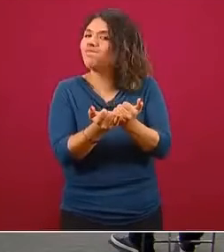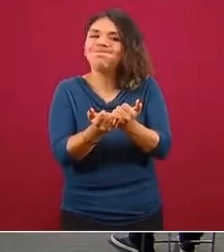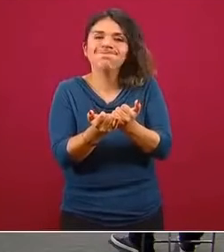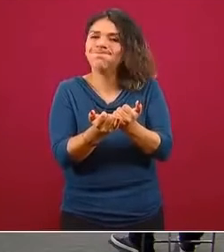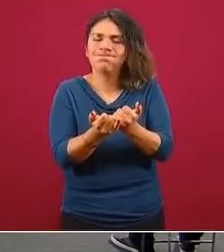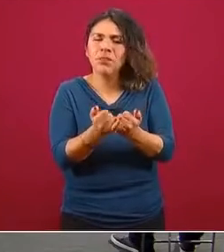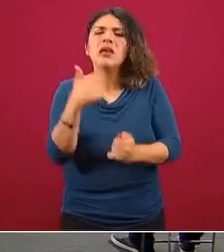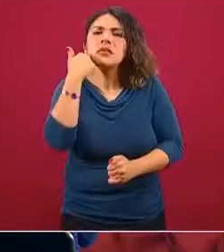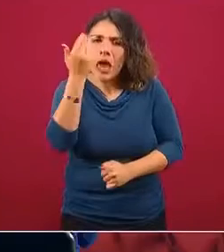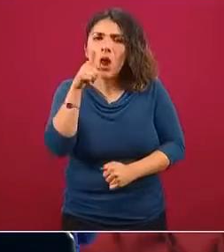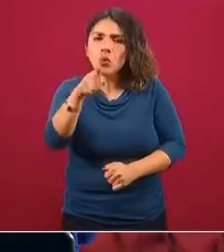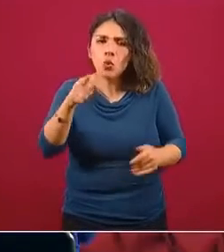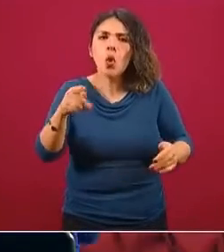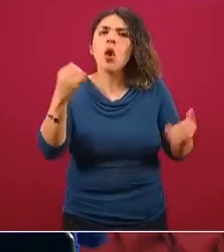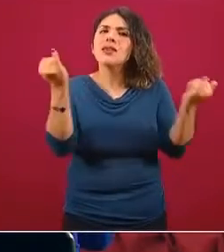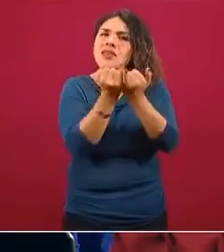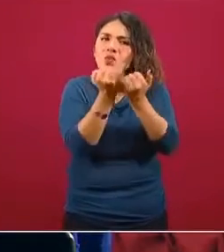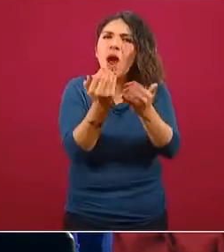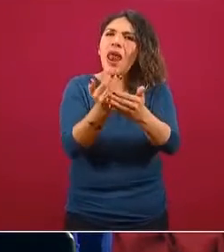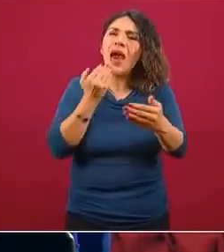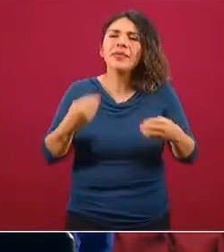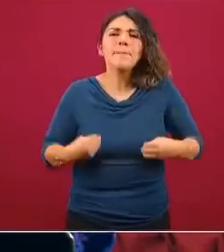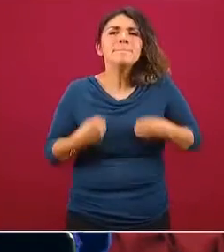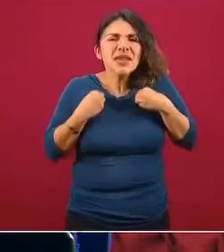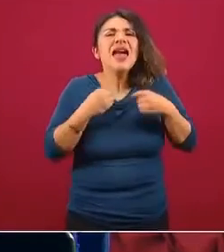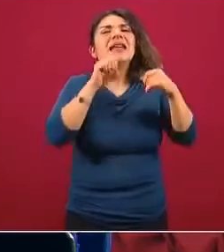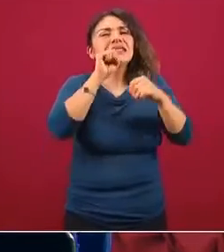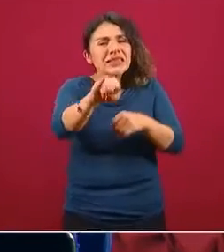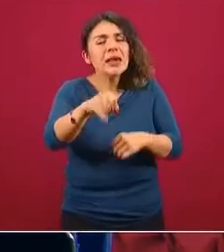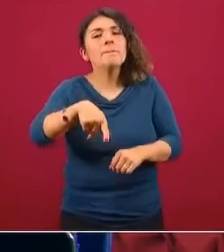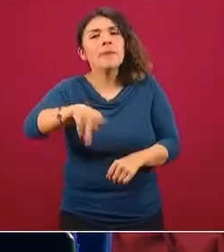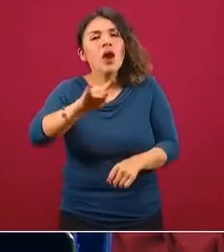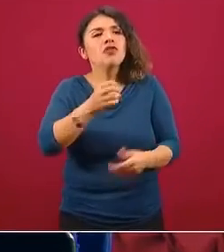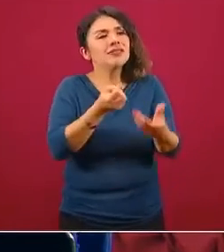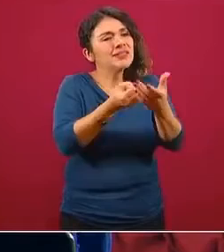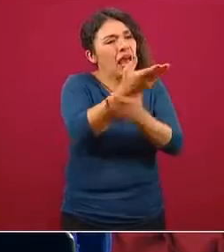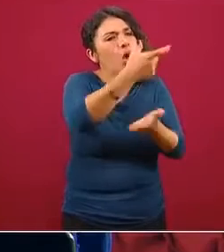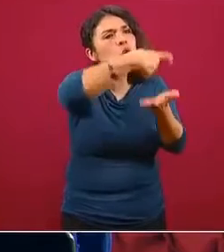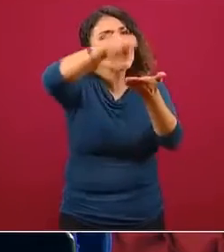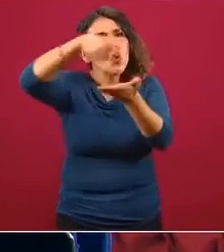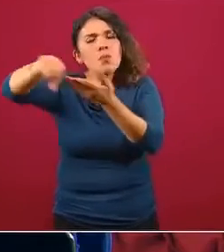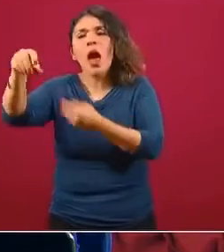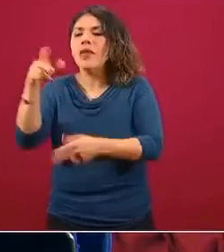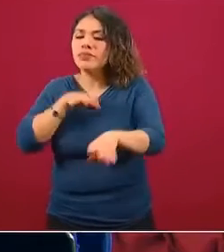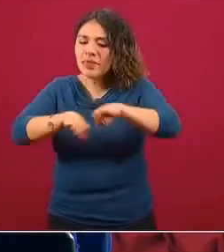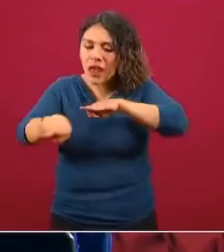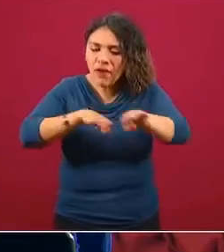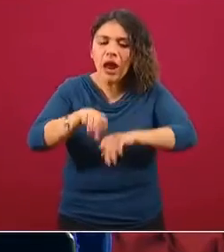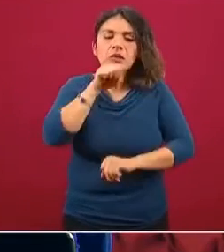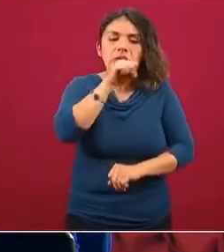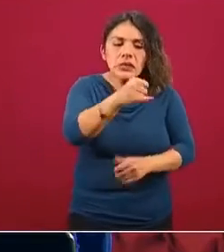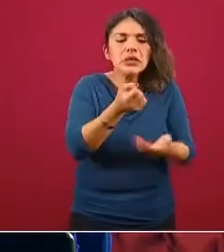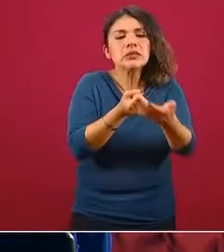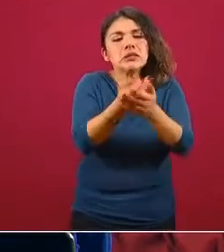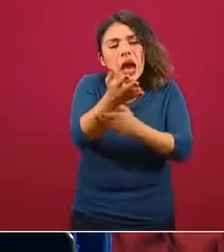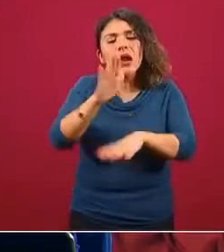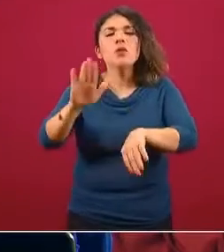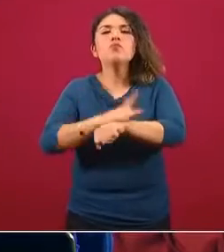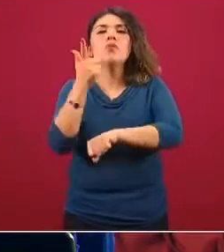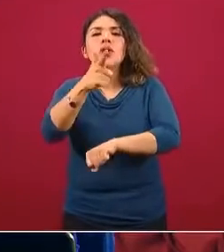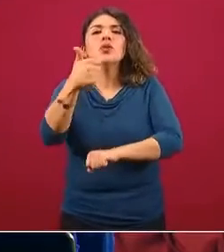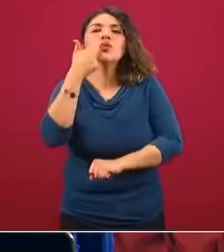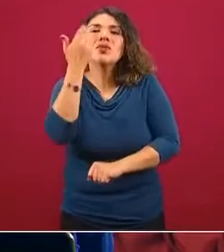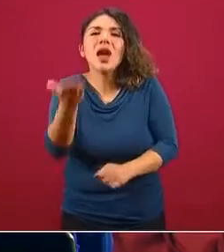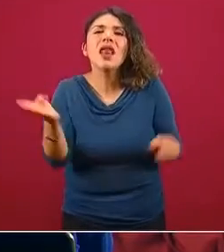recuperar nuestras vidas en muchos aspectos fundamentales, poder salir por el sustento diario, poder salir porque